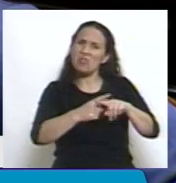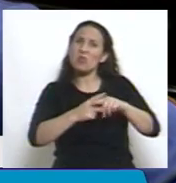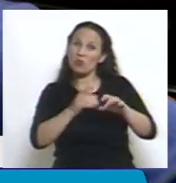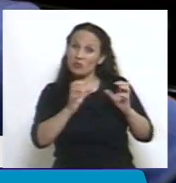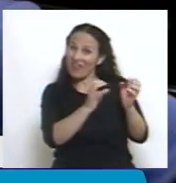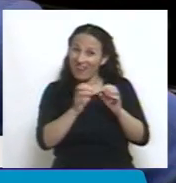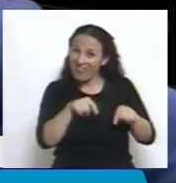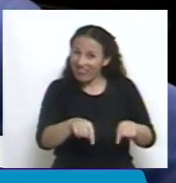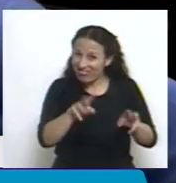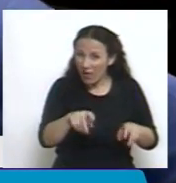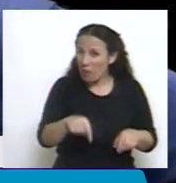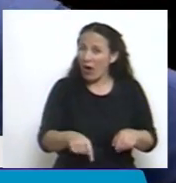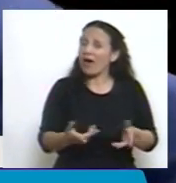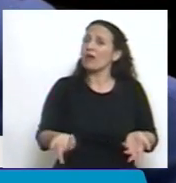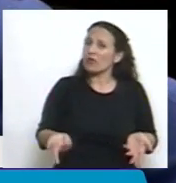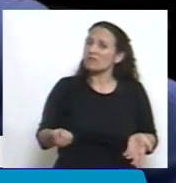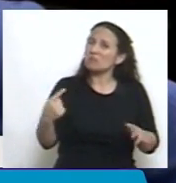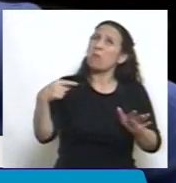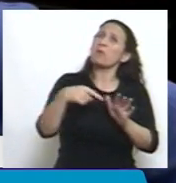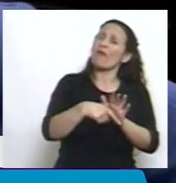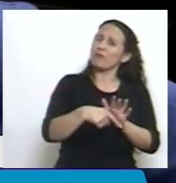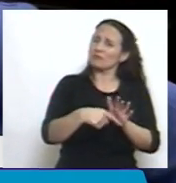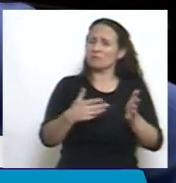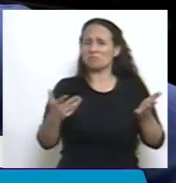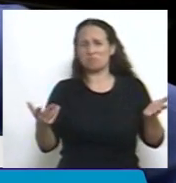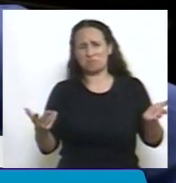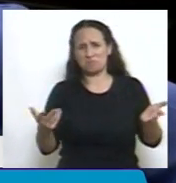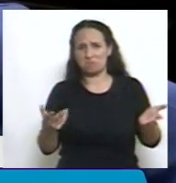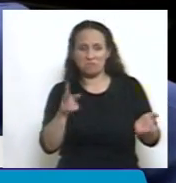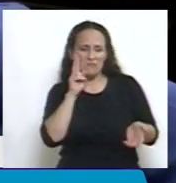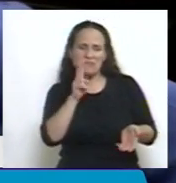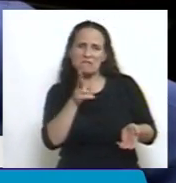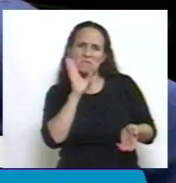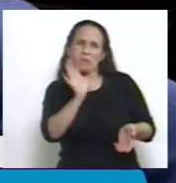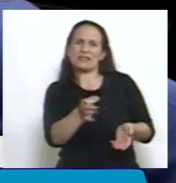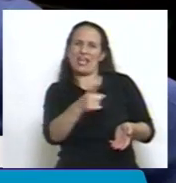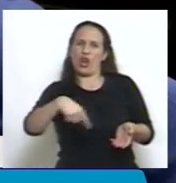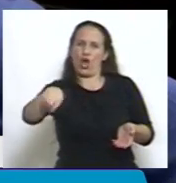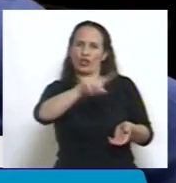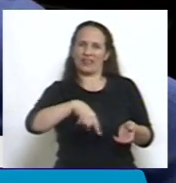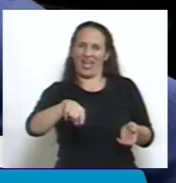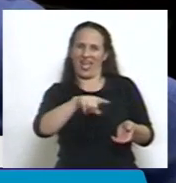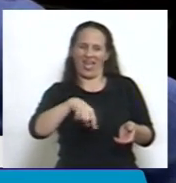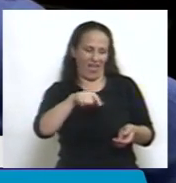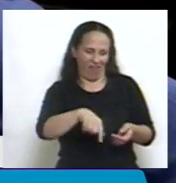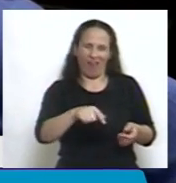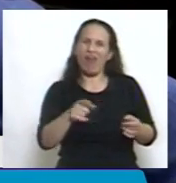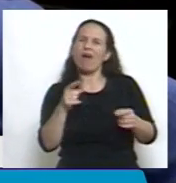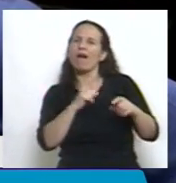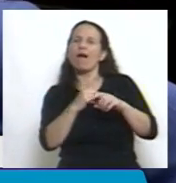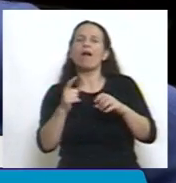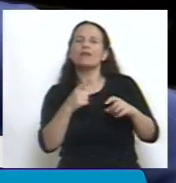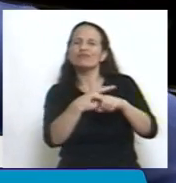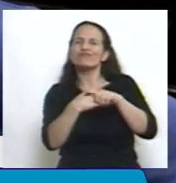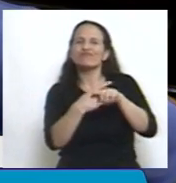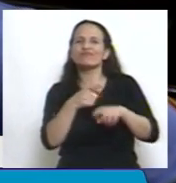Argentina. ¿Con qué profundidad? Y creo que se ve hoy acá en esta sesión. ¿Con qué profundidad estamos discutiendo cómo